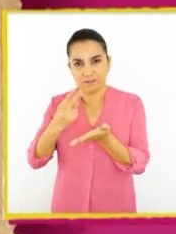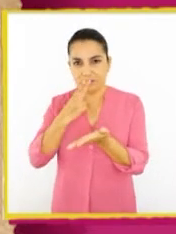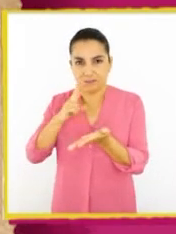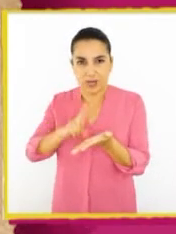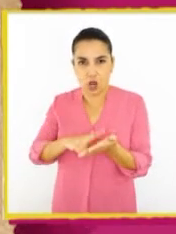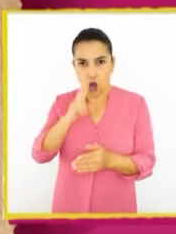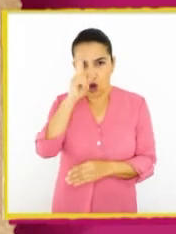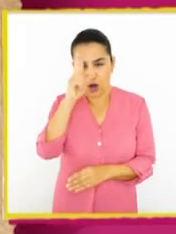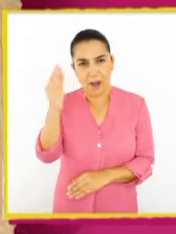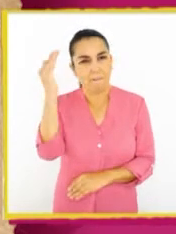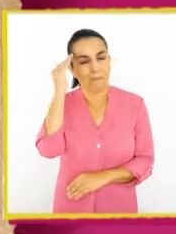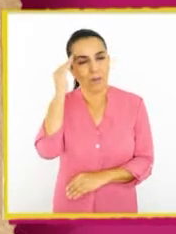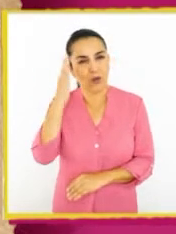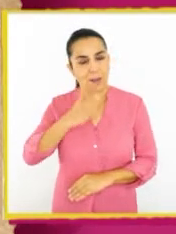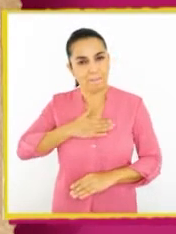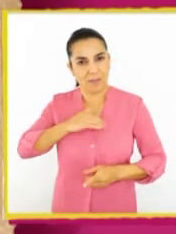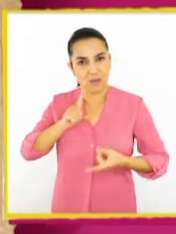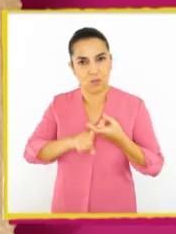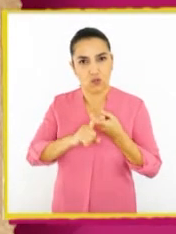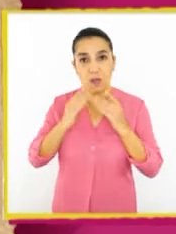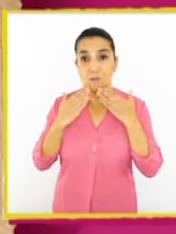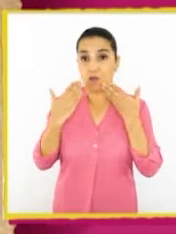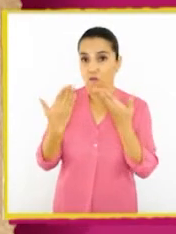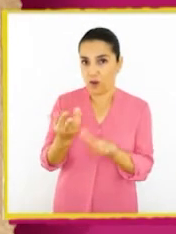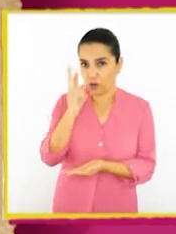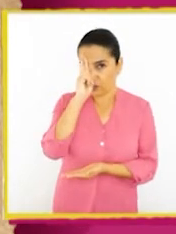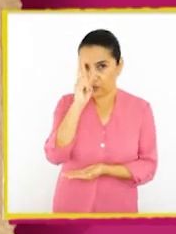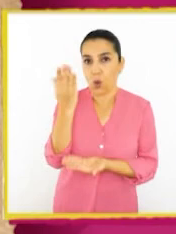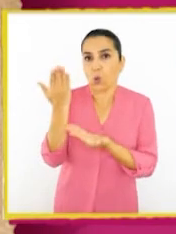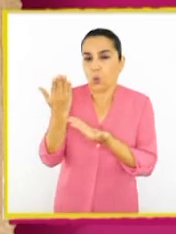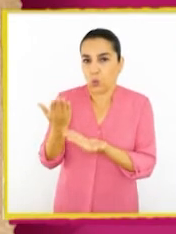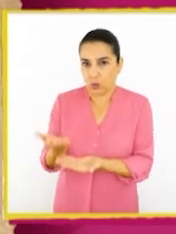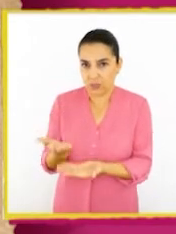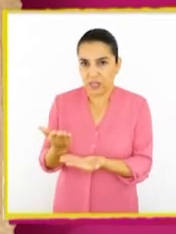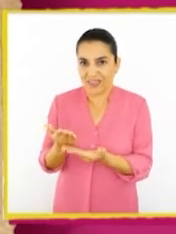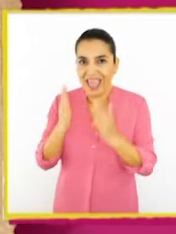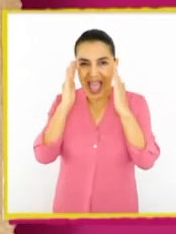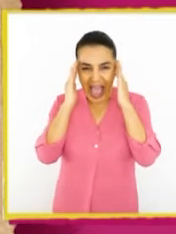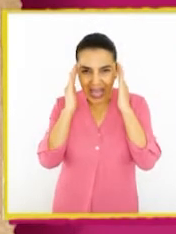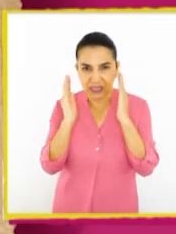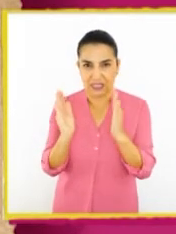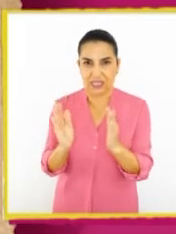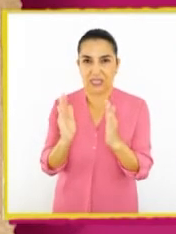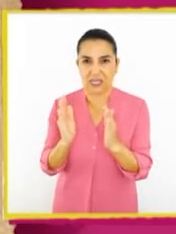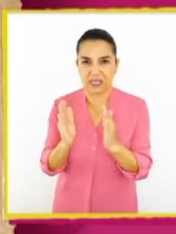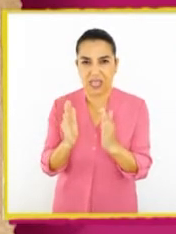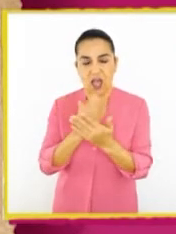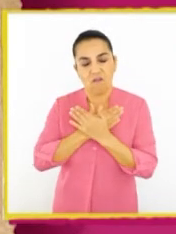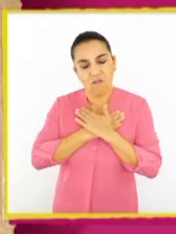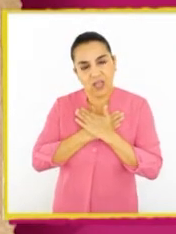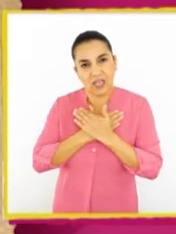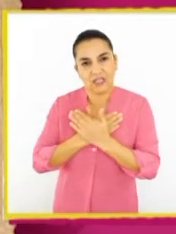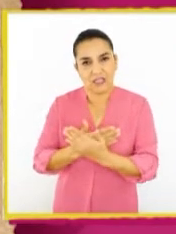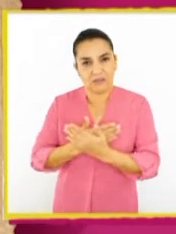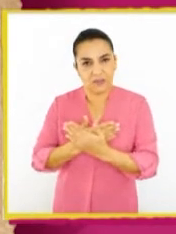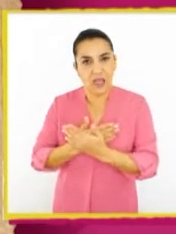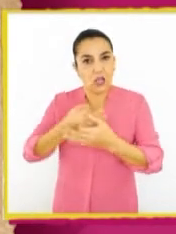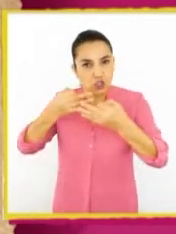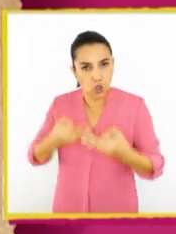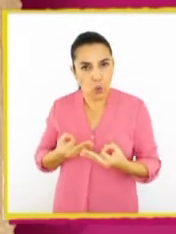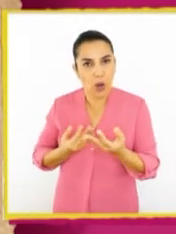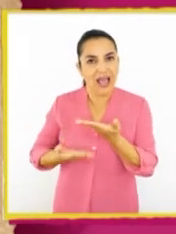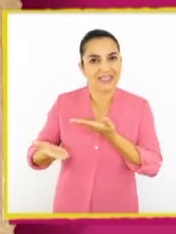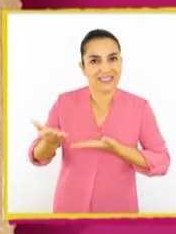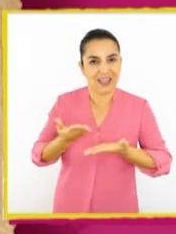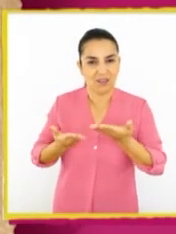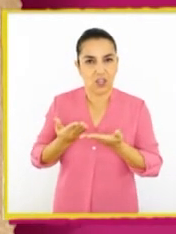digna honrar la memoria de mi esposo, me ofrezco muy respetuosamente de usted, atenta y afectísima,